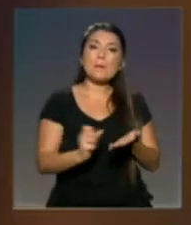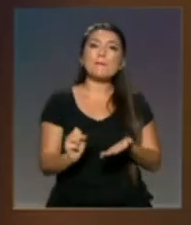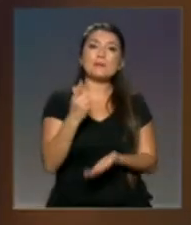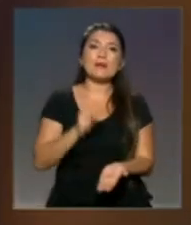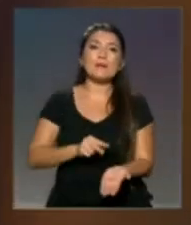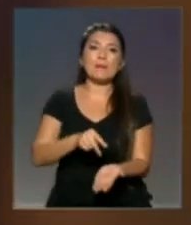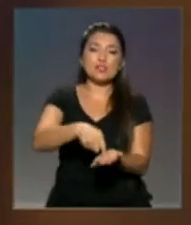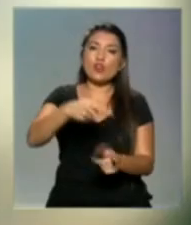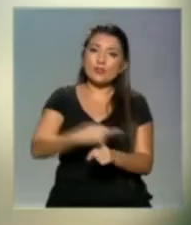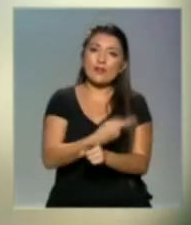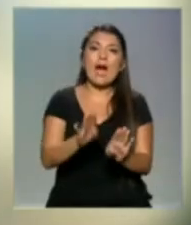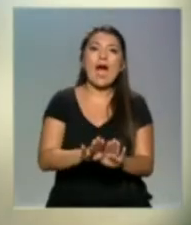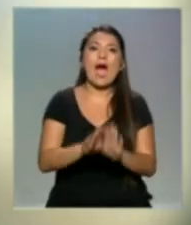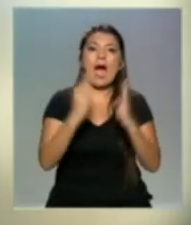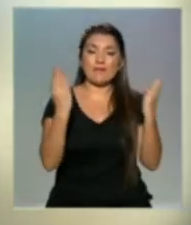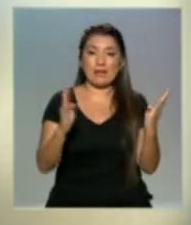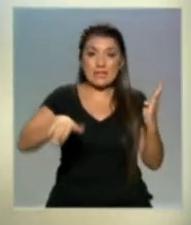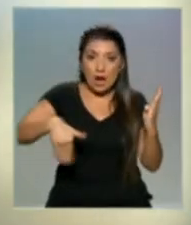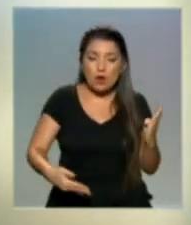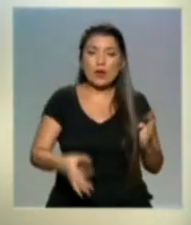hija y esta vez sí se haga justicia